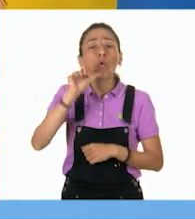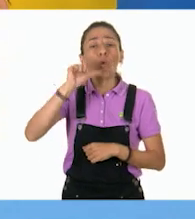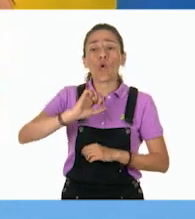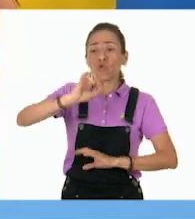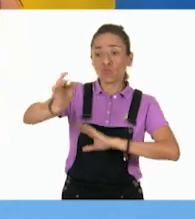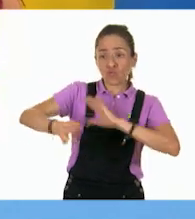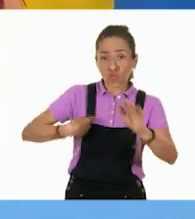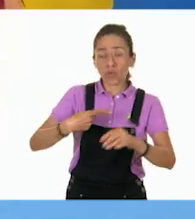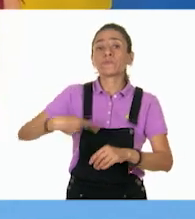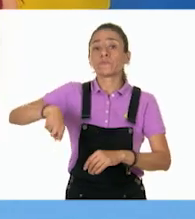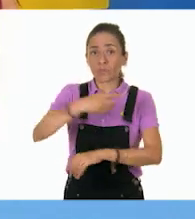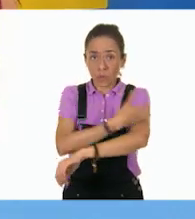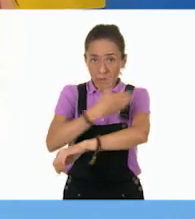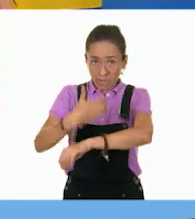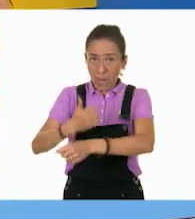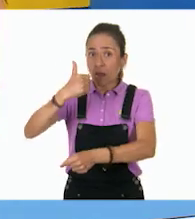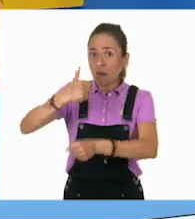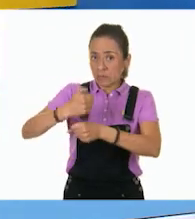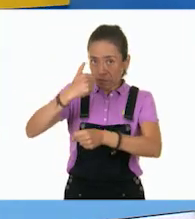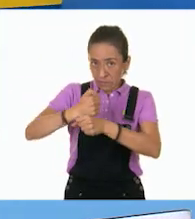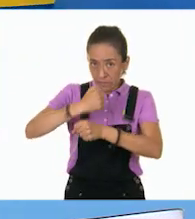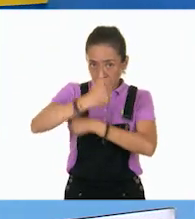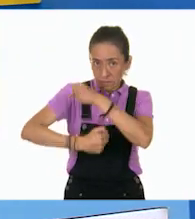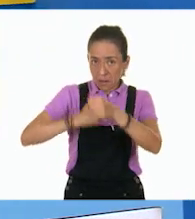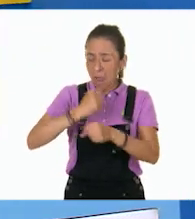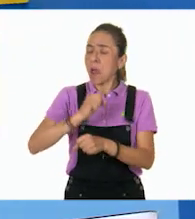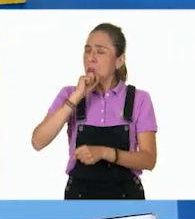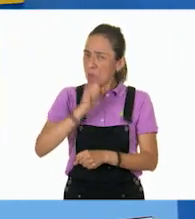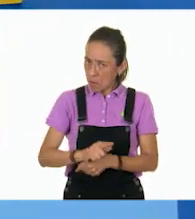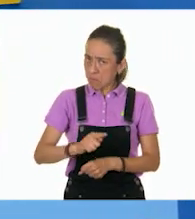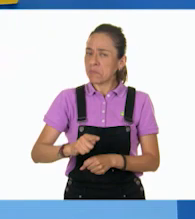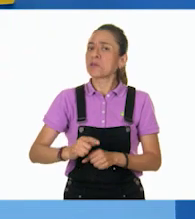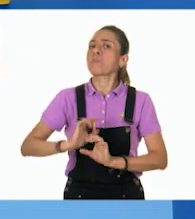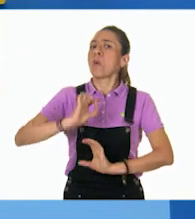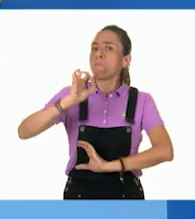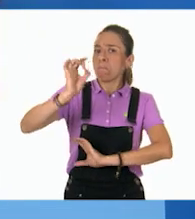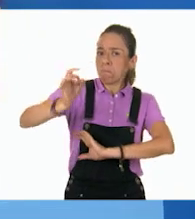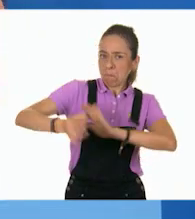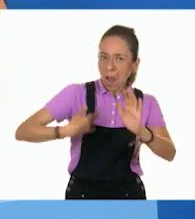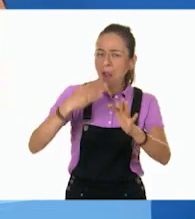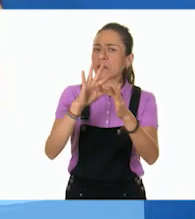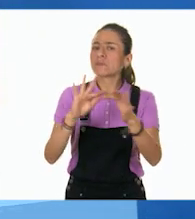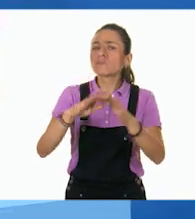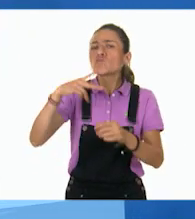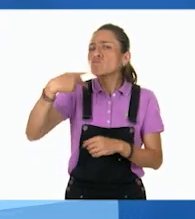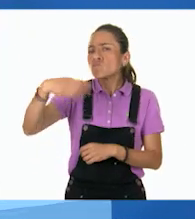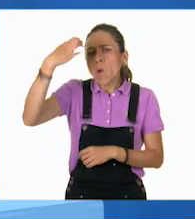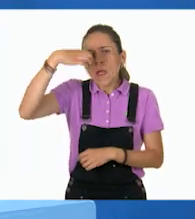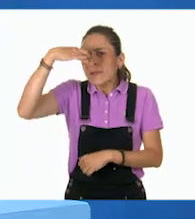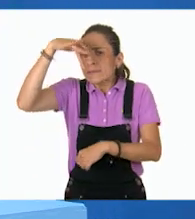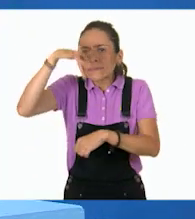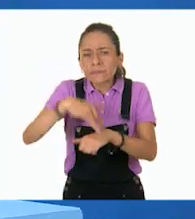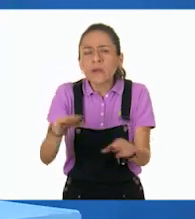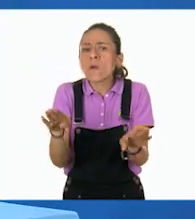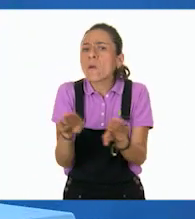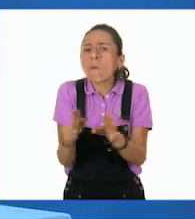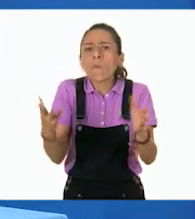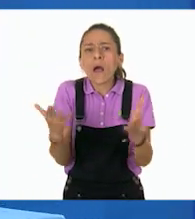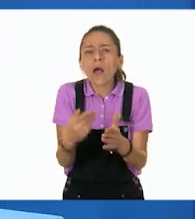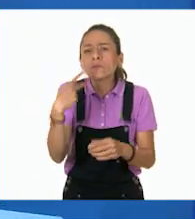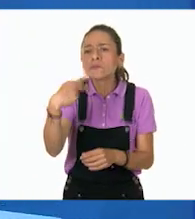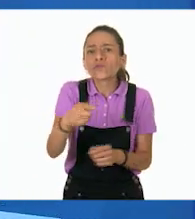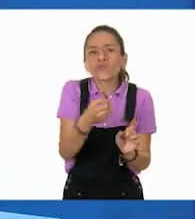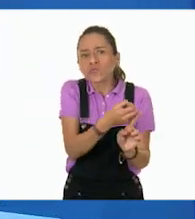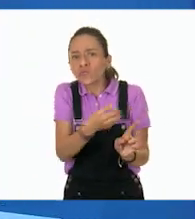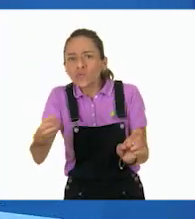de sexto nos escribió para compartirnos su experiencia de cómo generó una sucesión de números, pero en este caso con